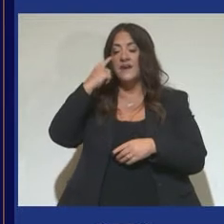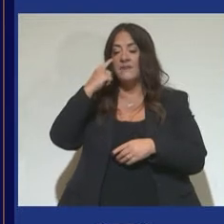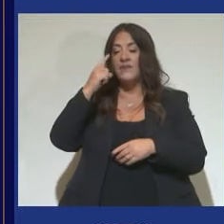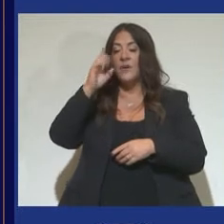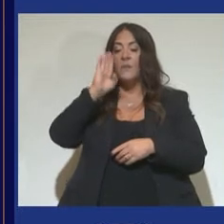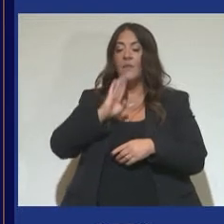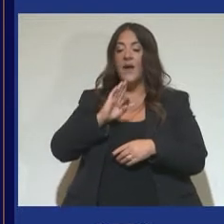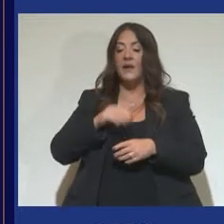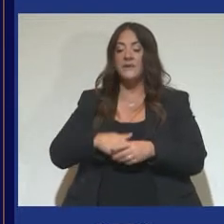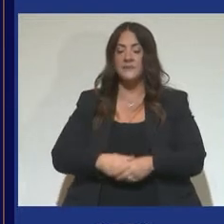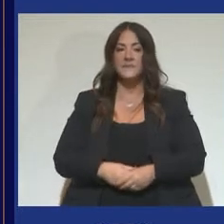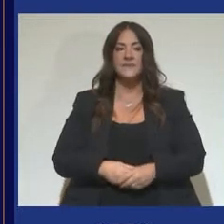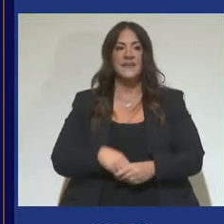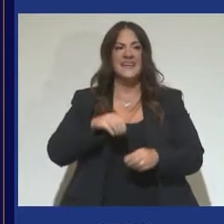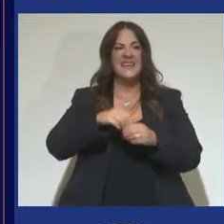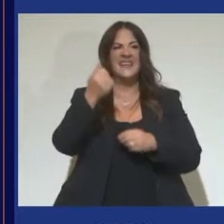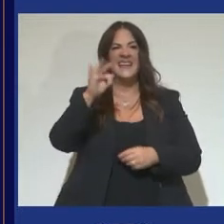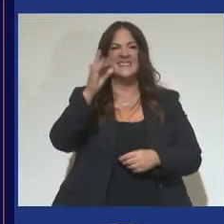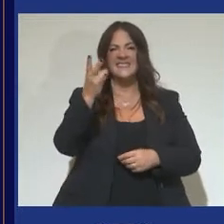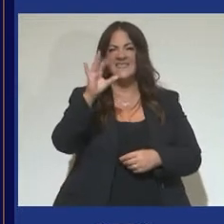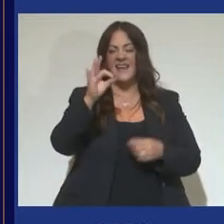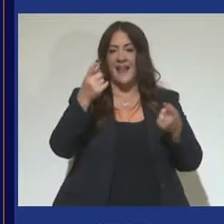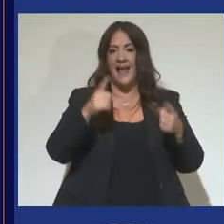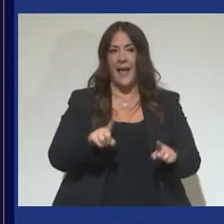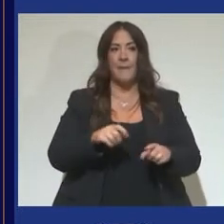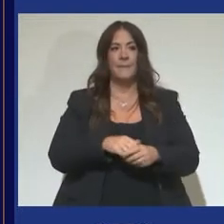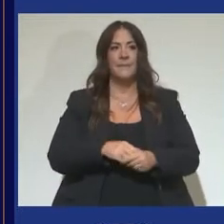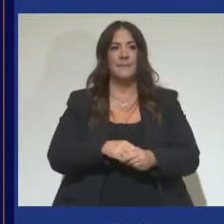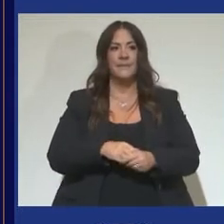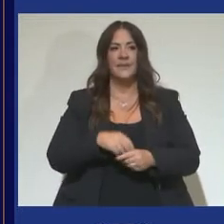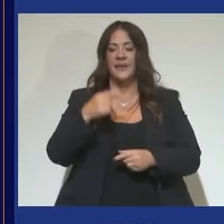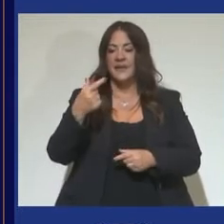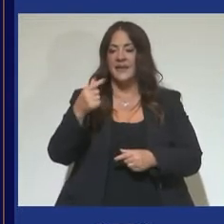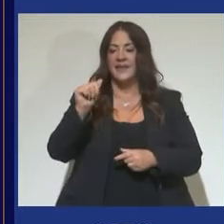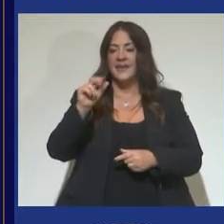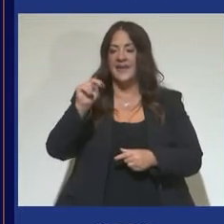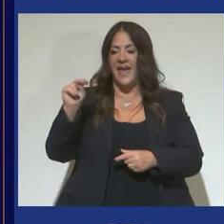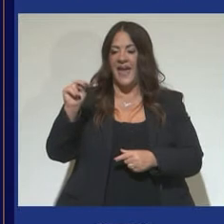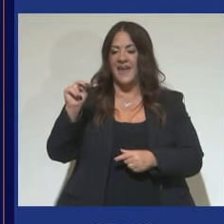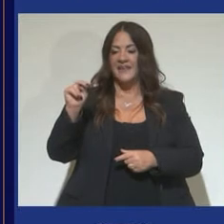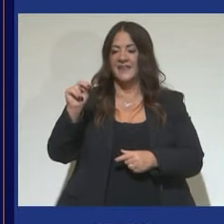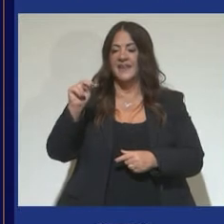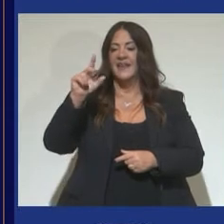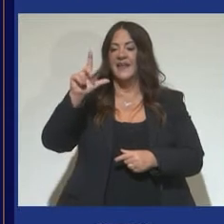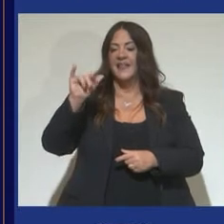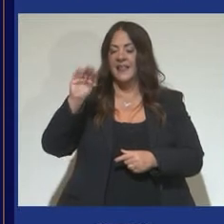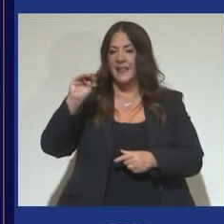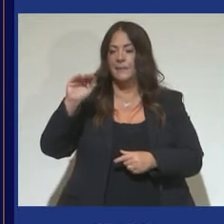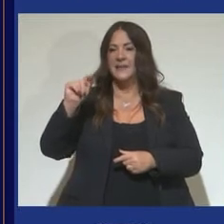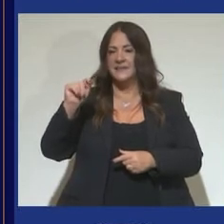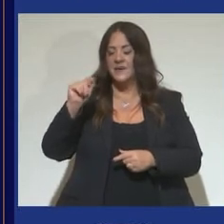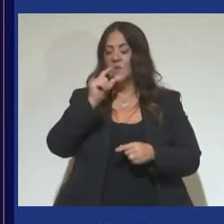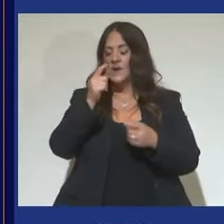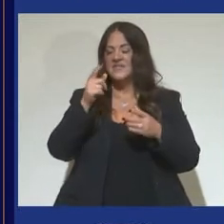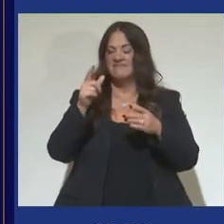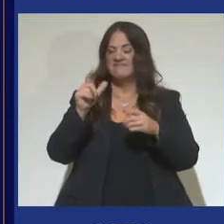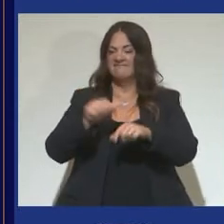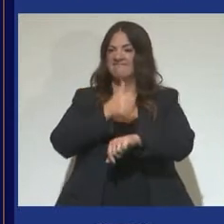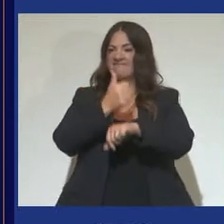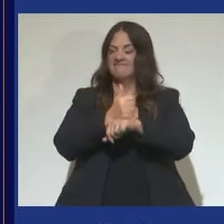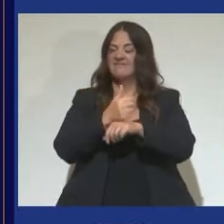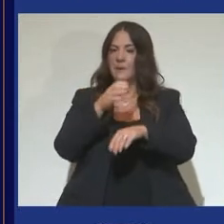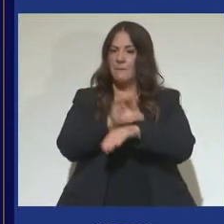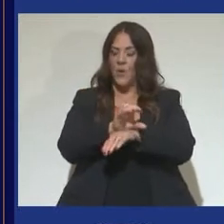gobernador brown había comentado el año 79 el límite ya no fue impuesto en ese momento es un asunto estadístico